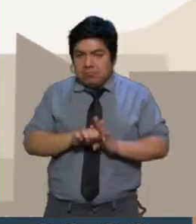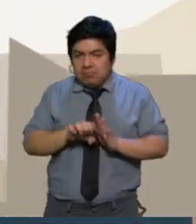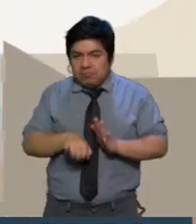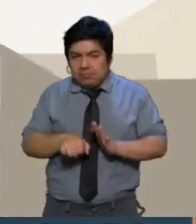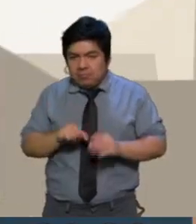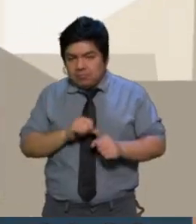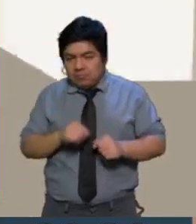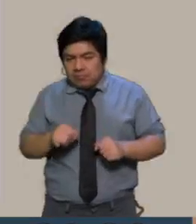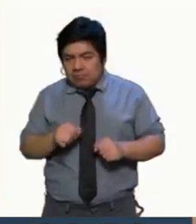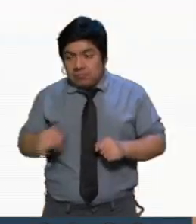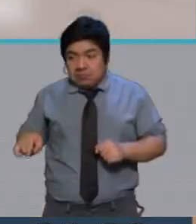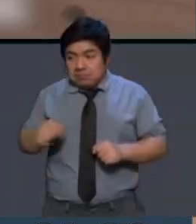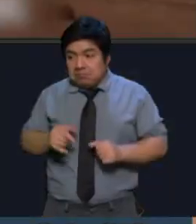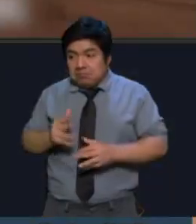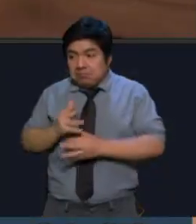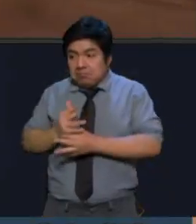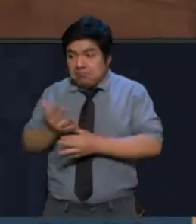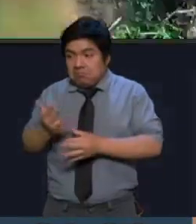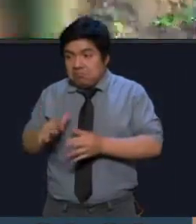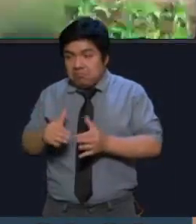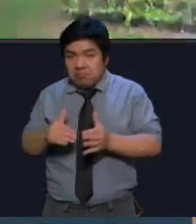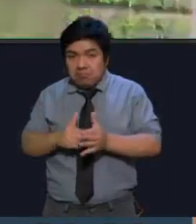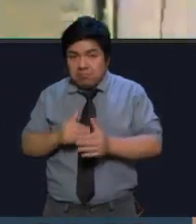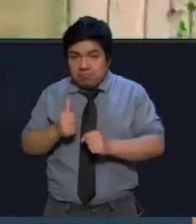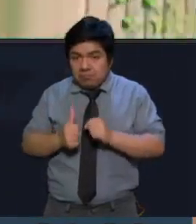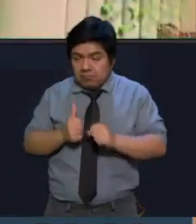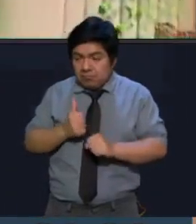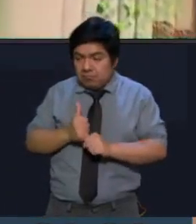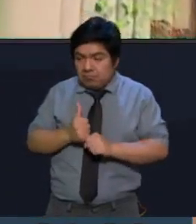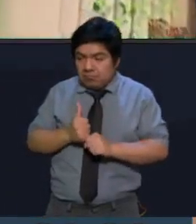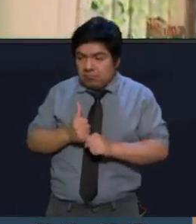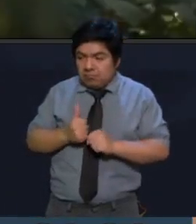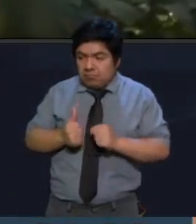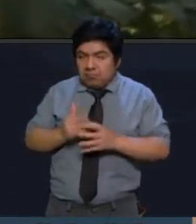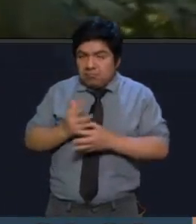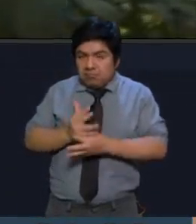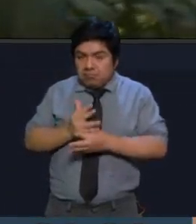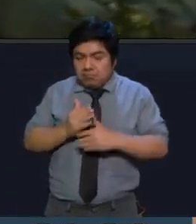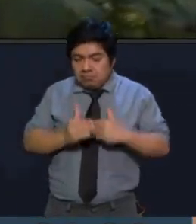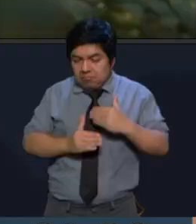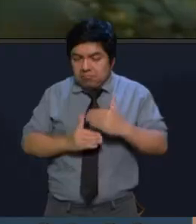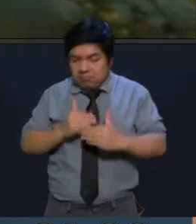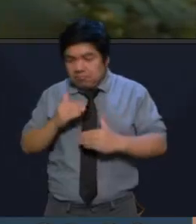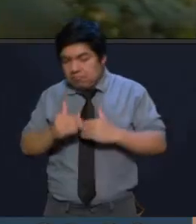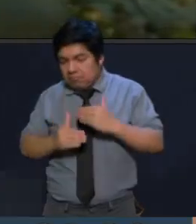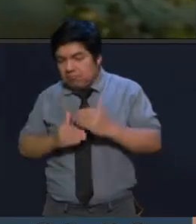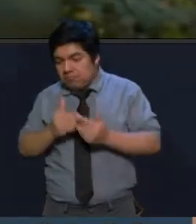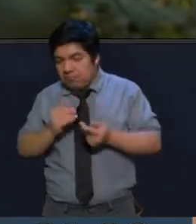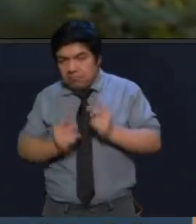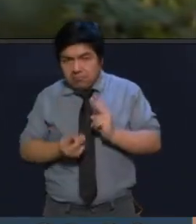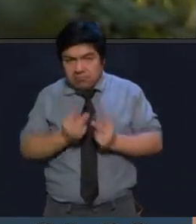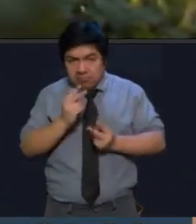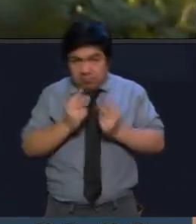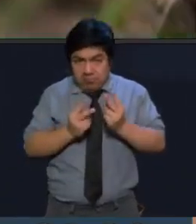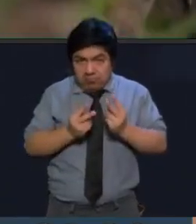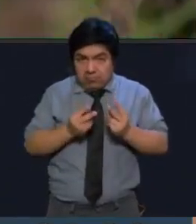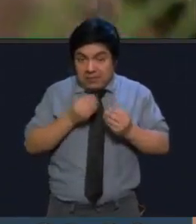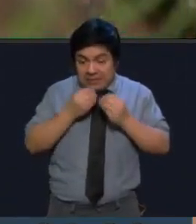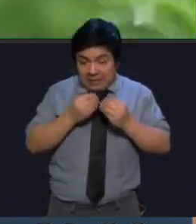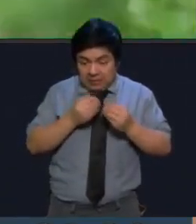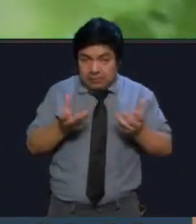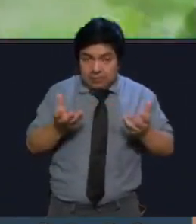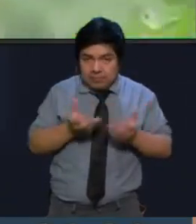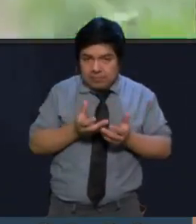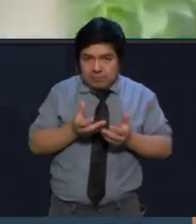esa naturaleza. Ellos hablan de 10,000 años donde el proceso de domesticación y producción de alimentos